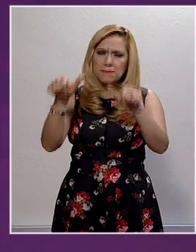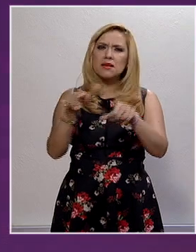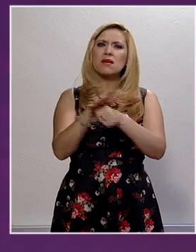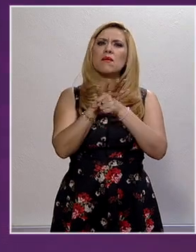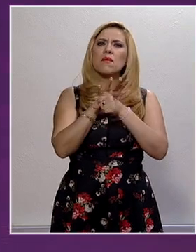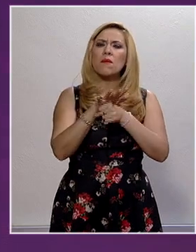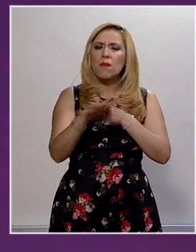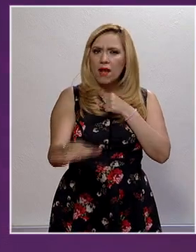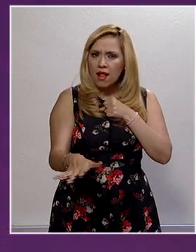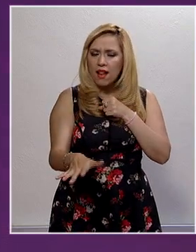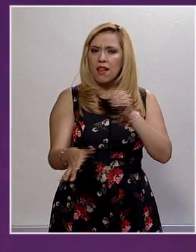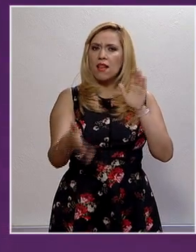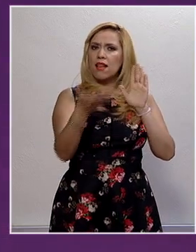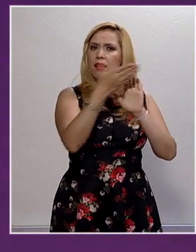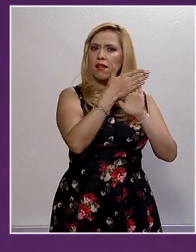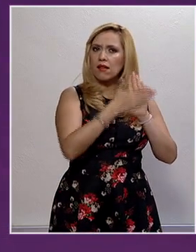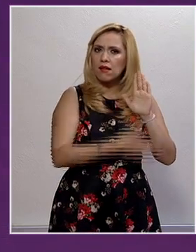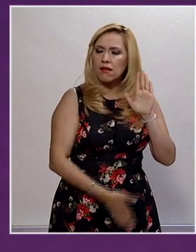son las